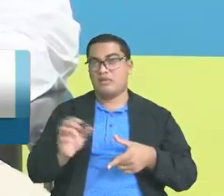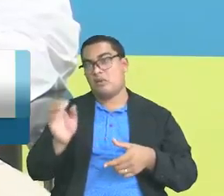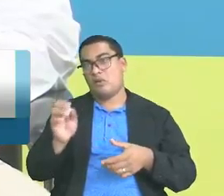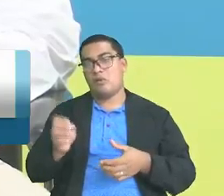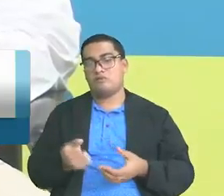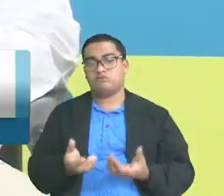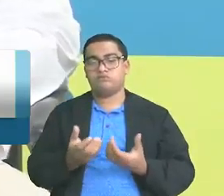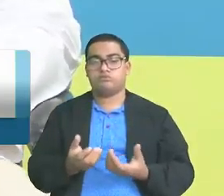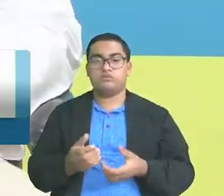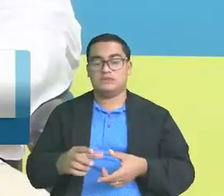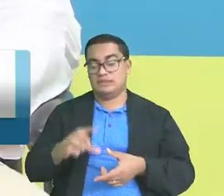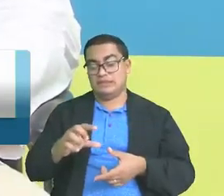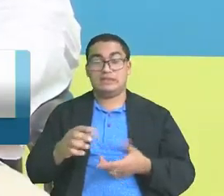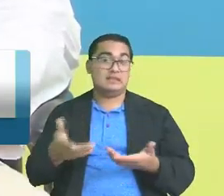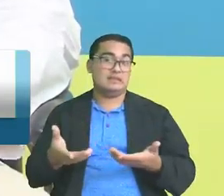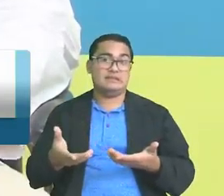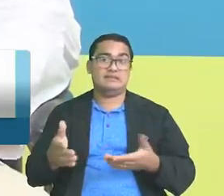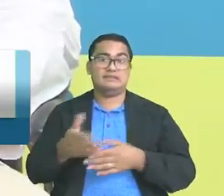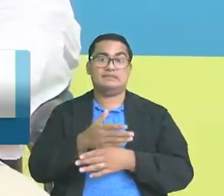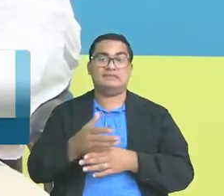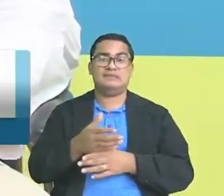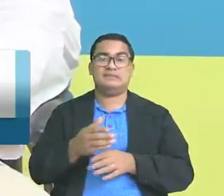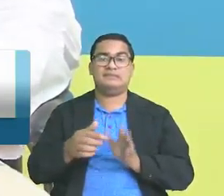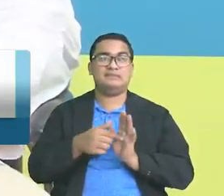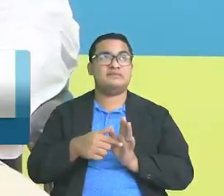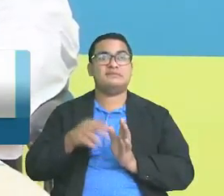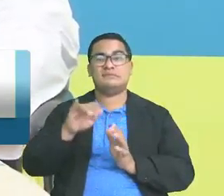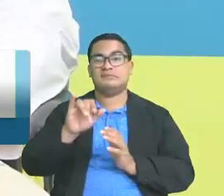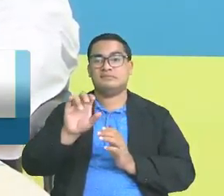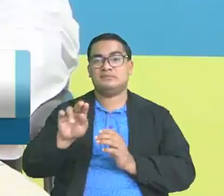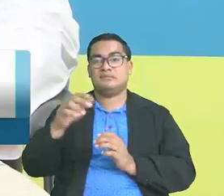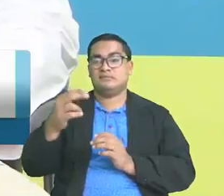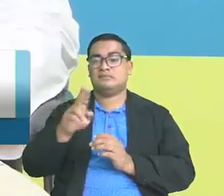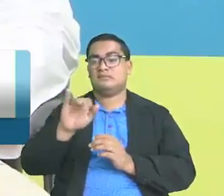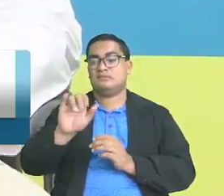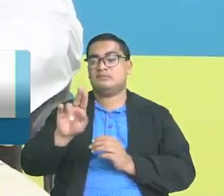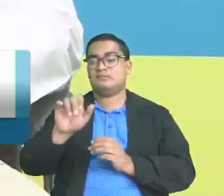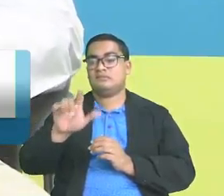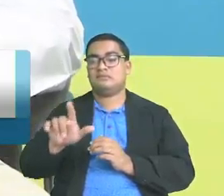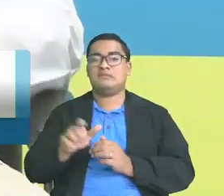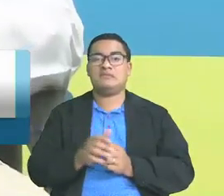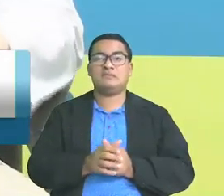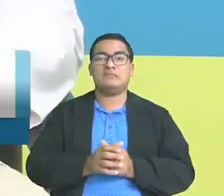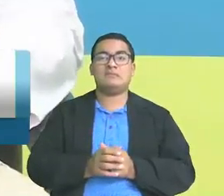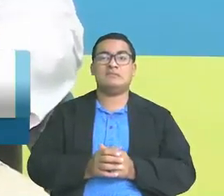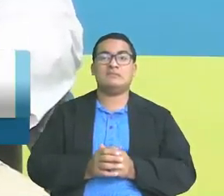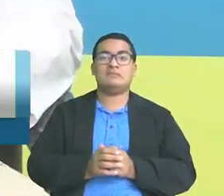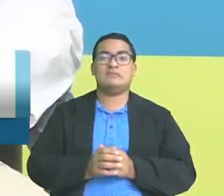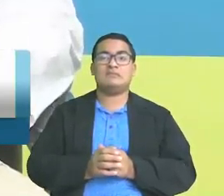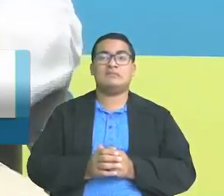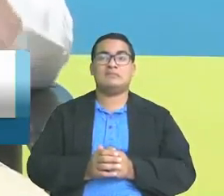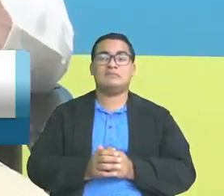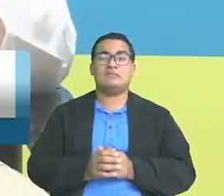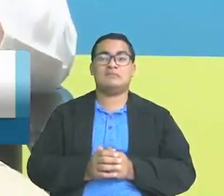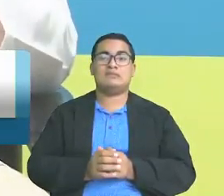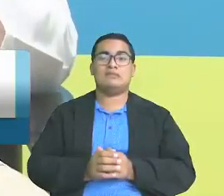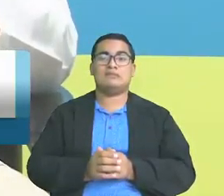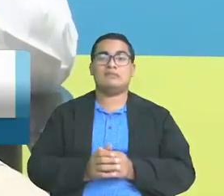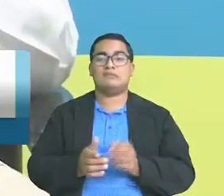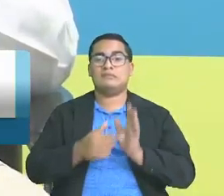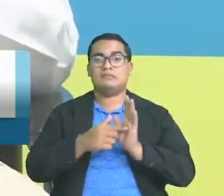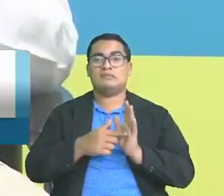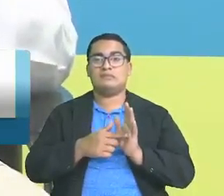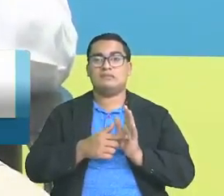bueno, la hernia inguinal como tal sí tiene que ver con los testículos que nosotros les llamamos,